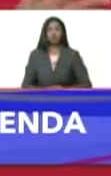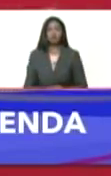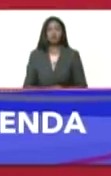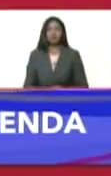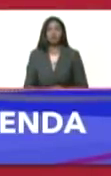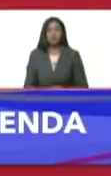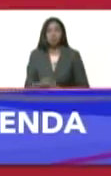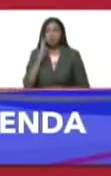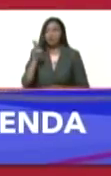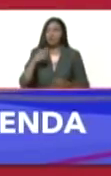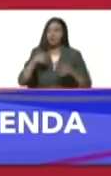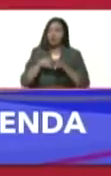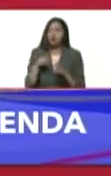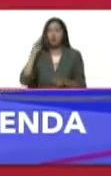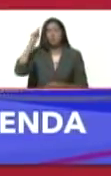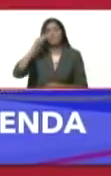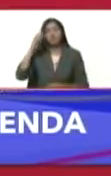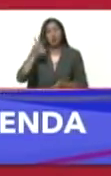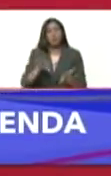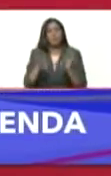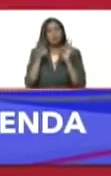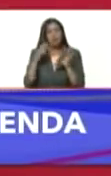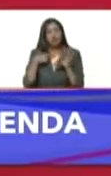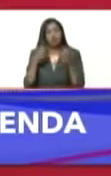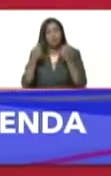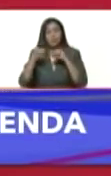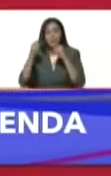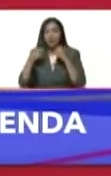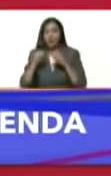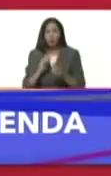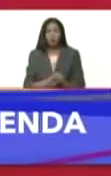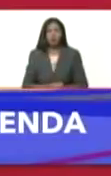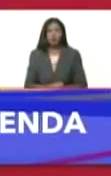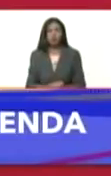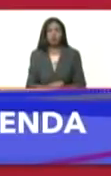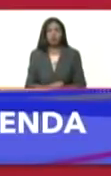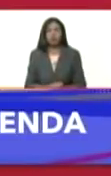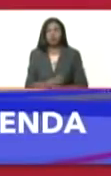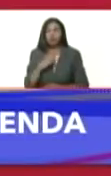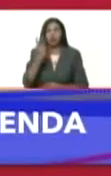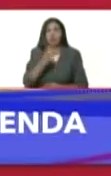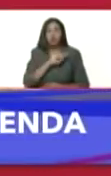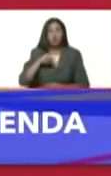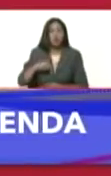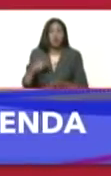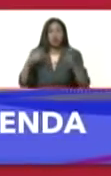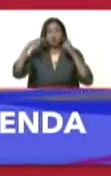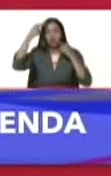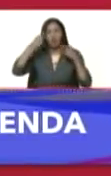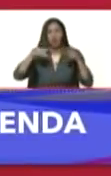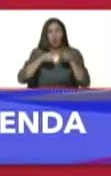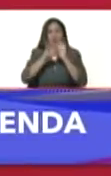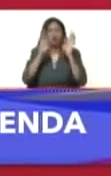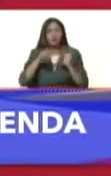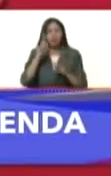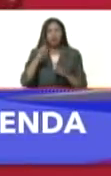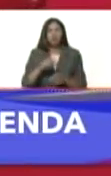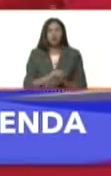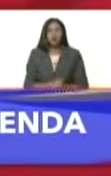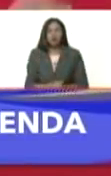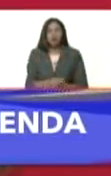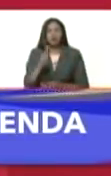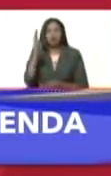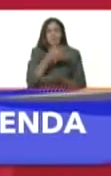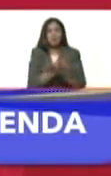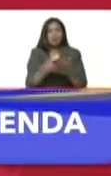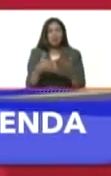Ustedes lo verán ahora en un video especial que preparamos con la voz de nuestro comandante Chávez, cuando puso la primera meta, 2 millones